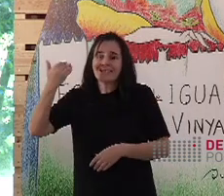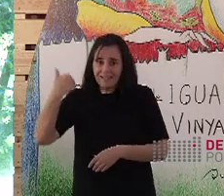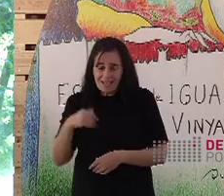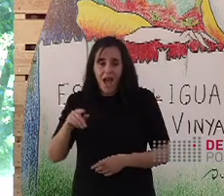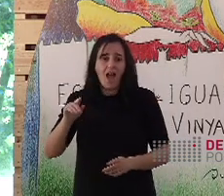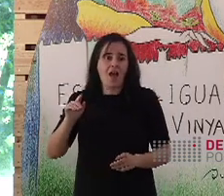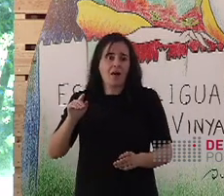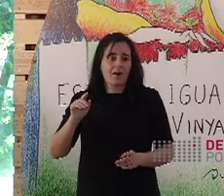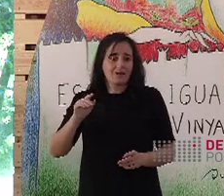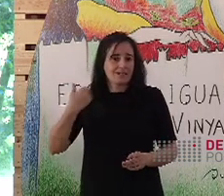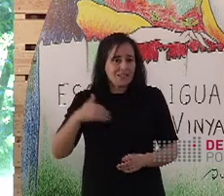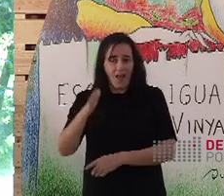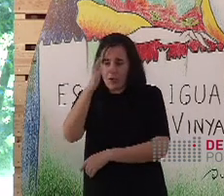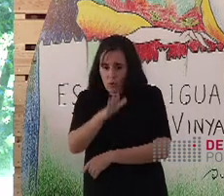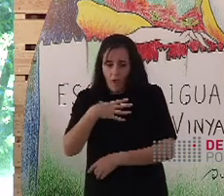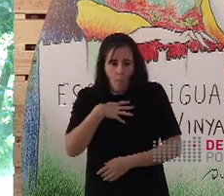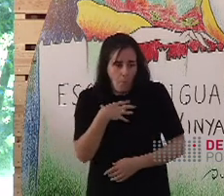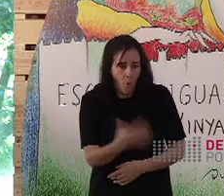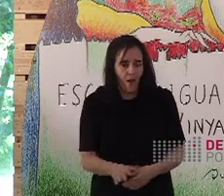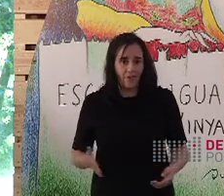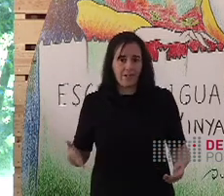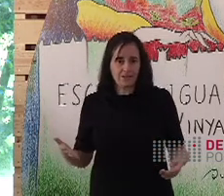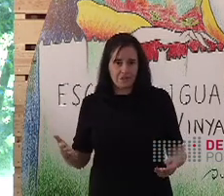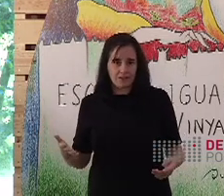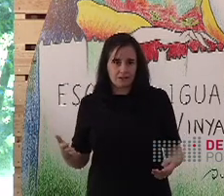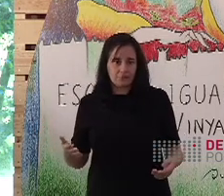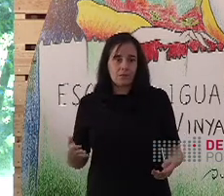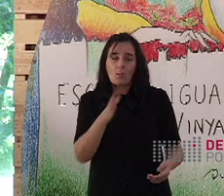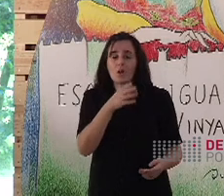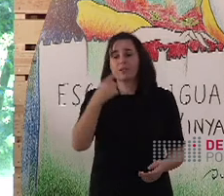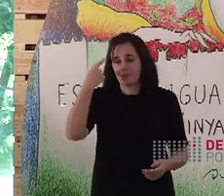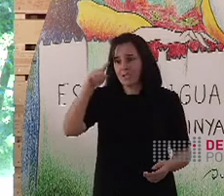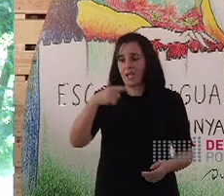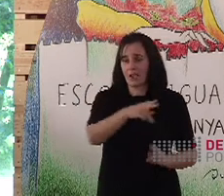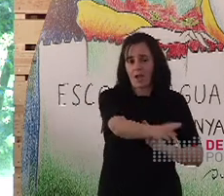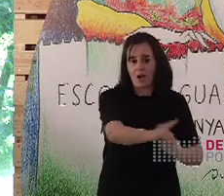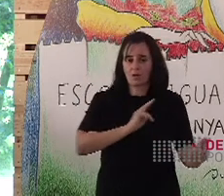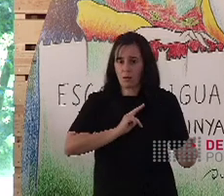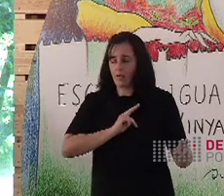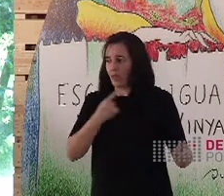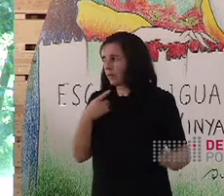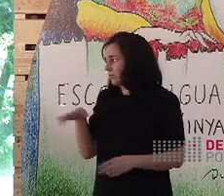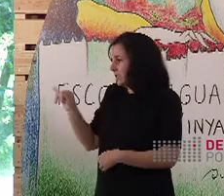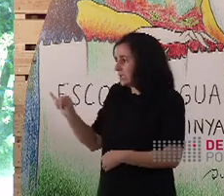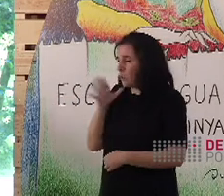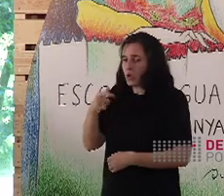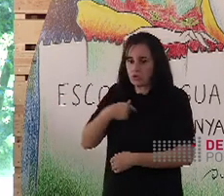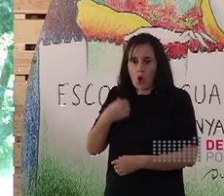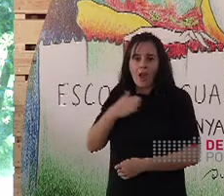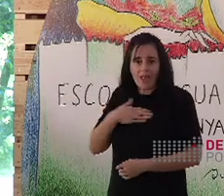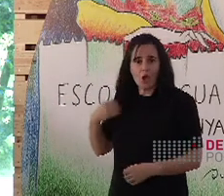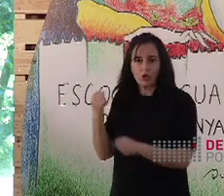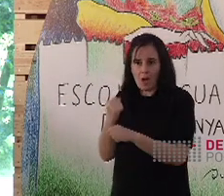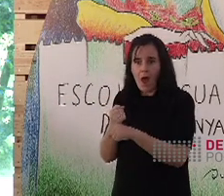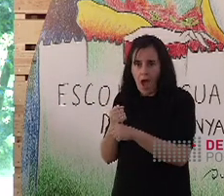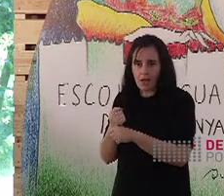mas cando estamos falando de fundamentais, porque ademais xa sabían o que lles iban contestar, De feito, así lle din. Eles queren traballar 20 horas ao